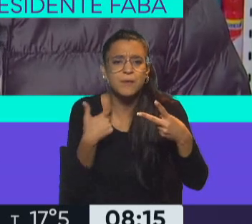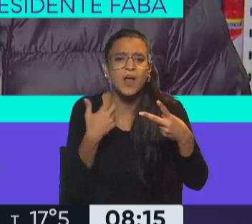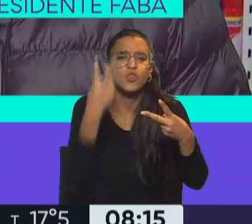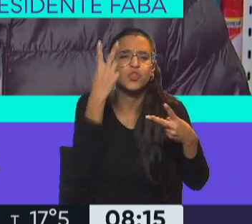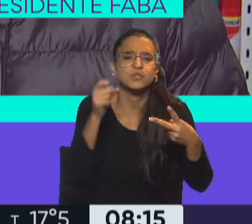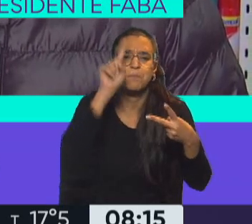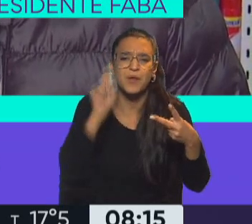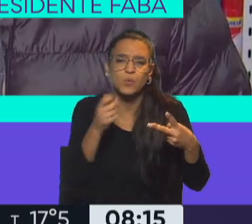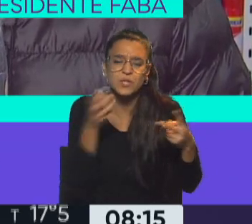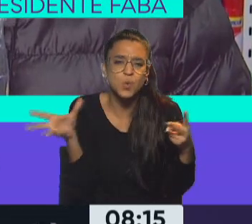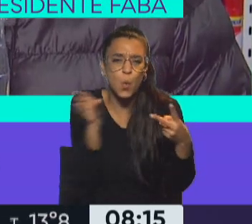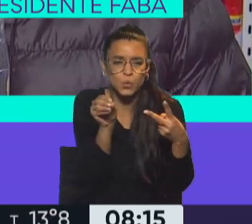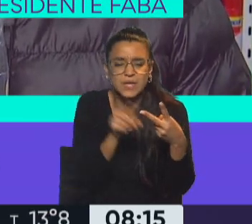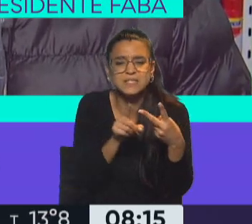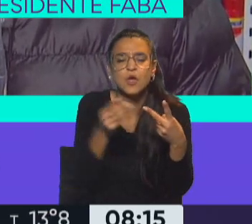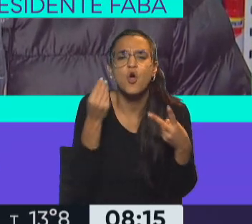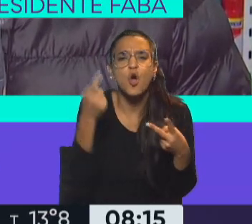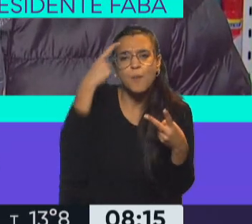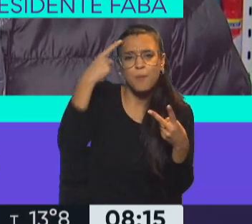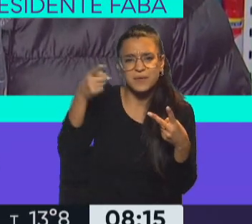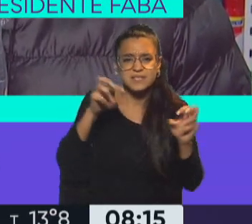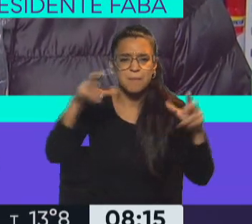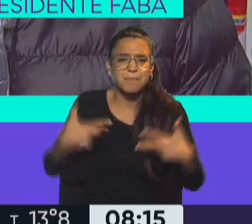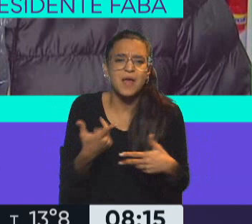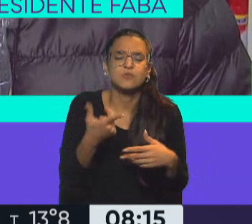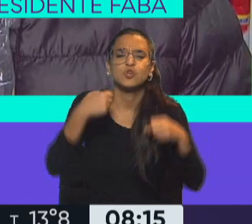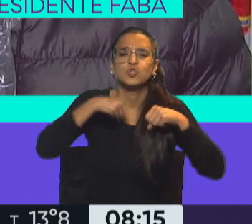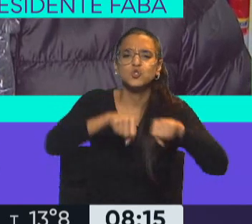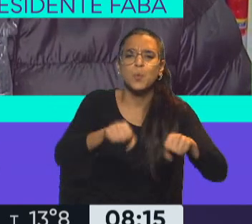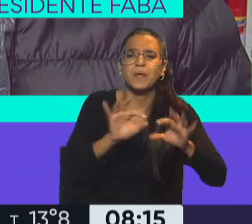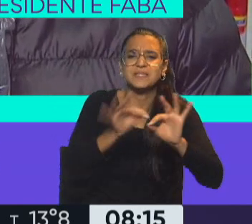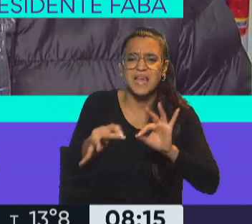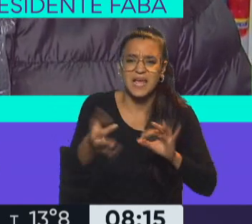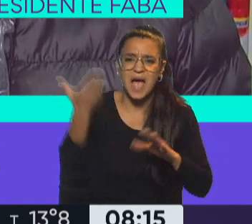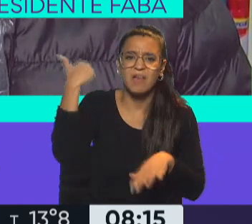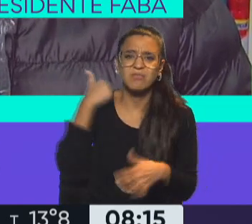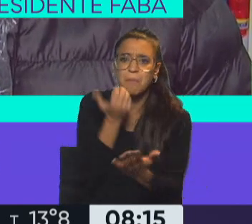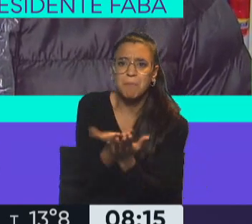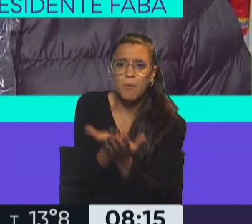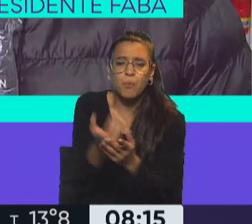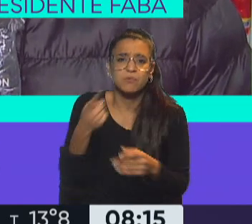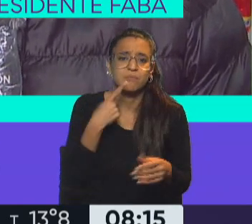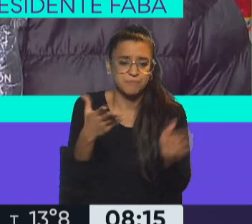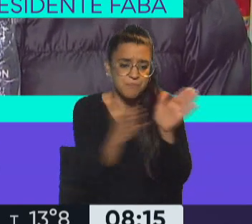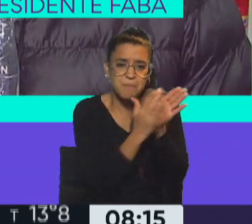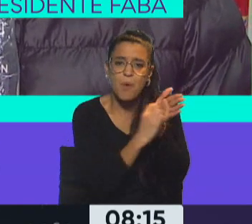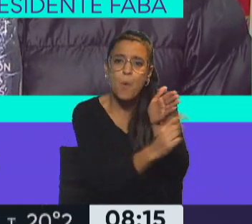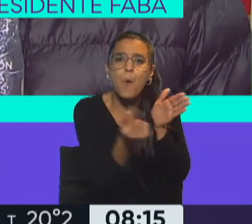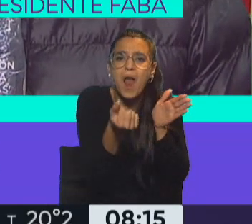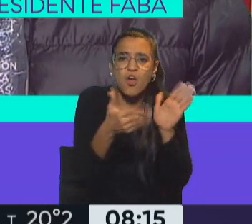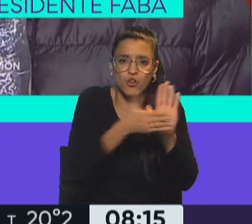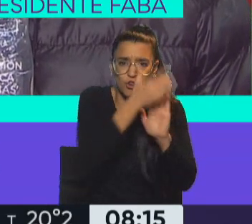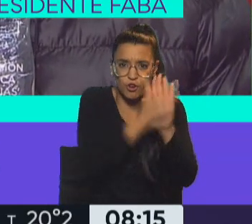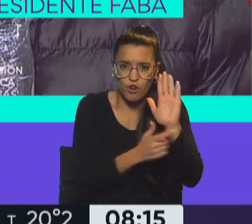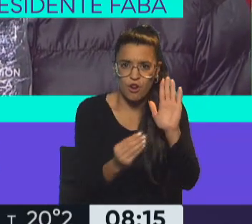las dos preguntas juntas es como analiza usted este programa de súper cerca que se había presentado por el cual aparecía impreso el valor en el